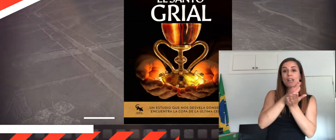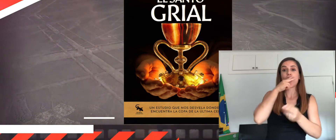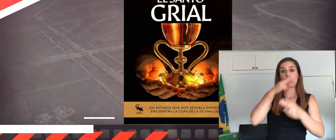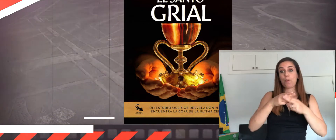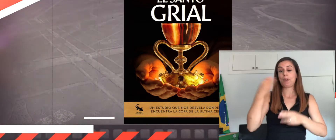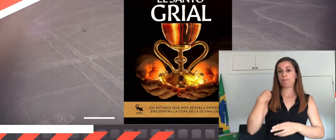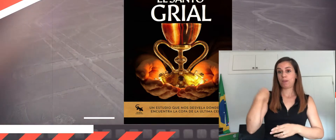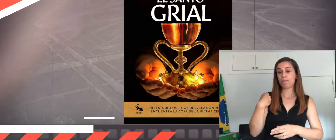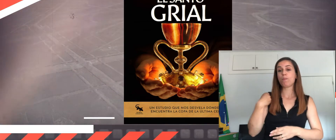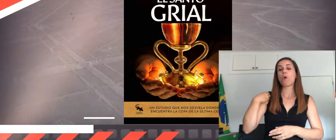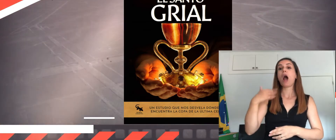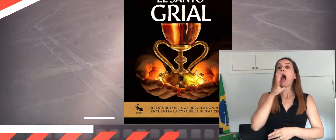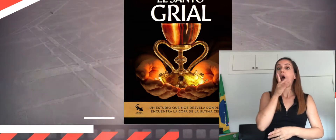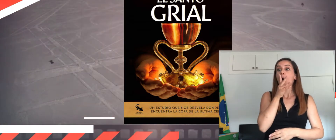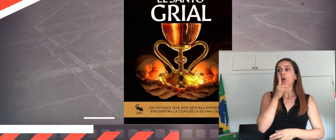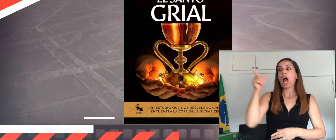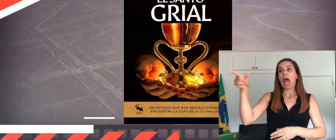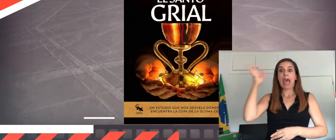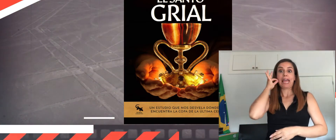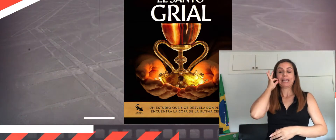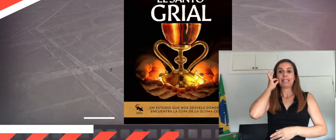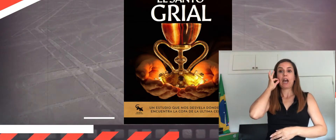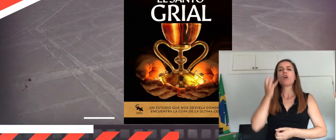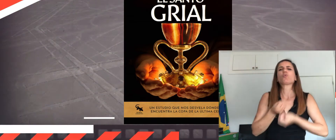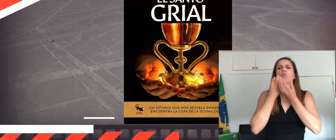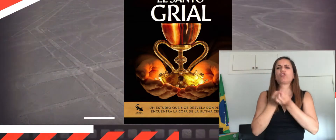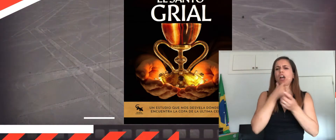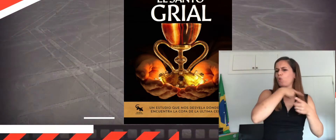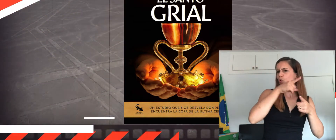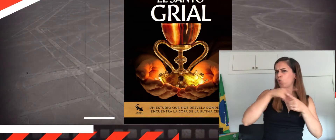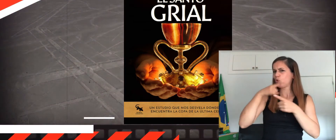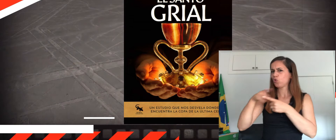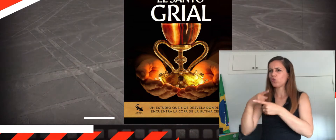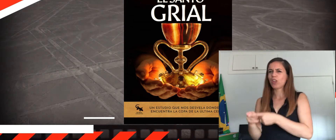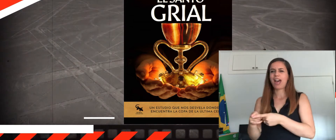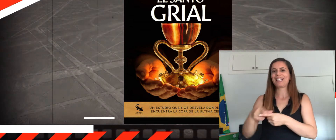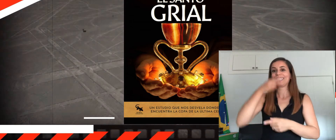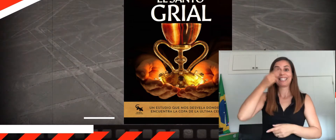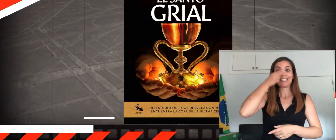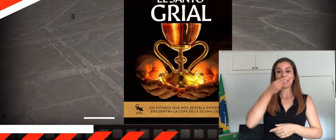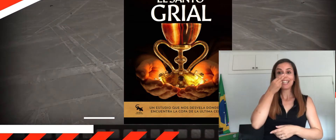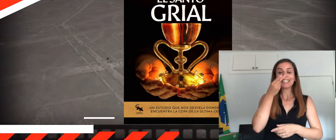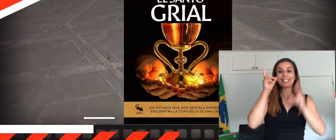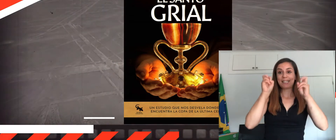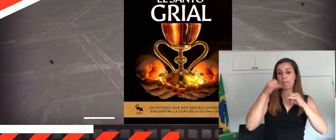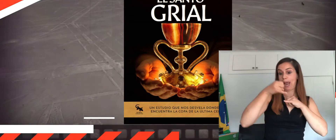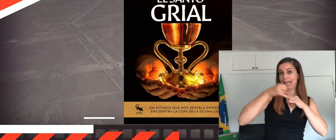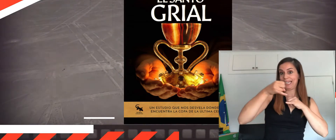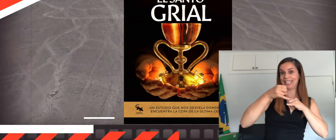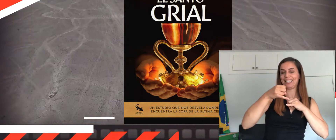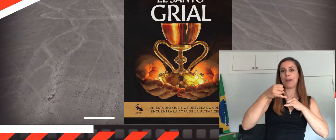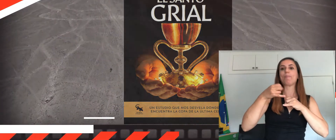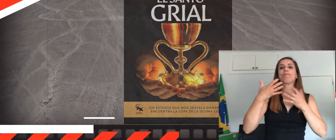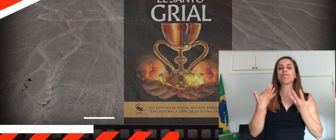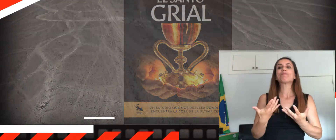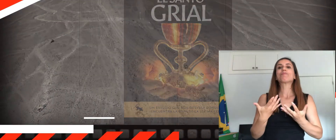os dejo con ella. Que lo disfrutéis, pues el asunto de las líneas de Nazca contado desde sus propias palabras es sumamente